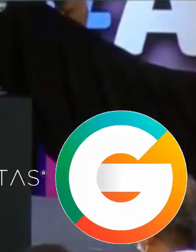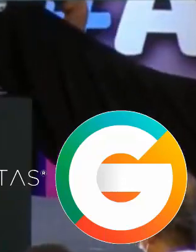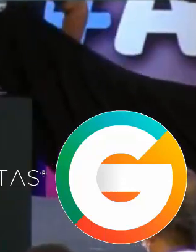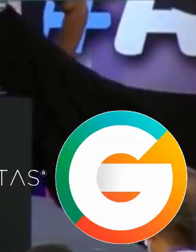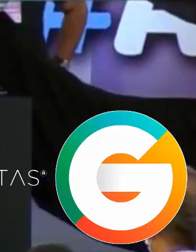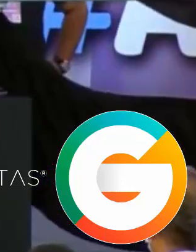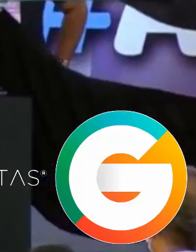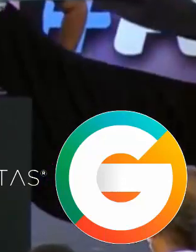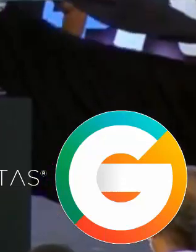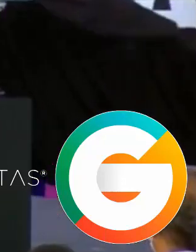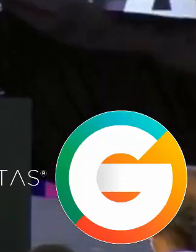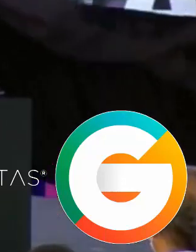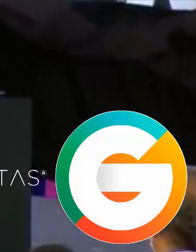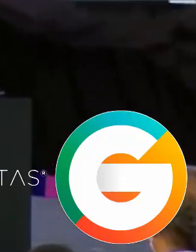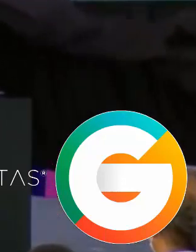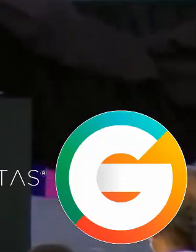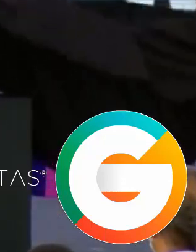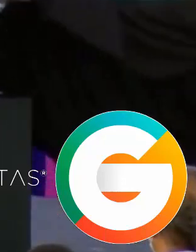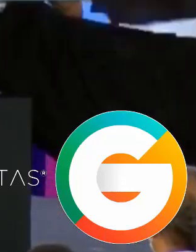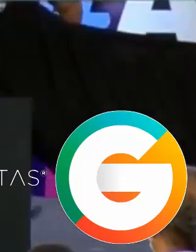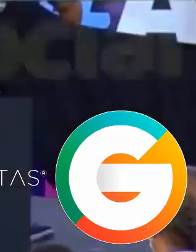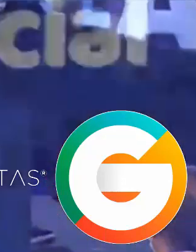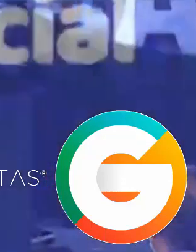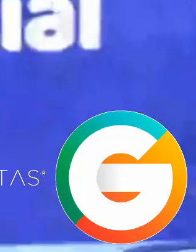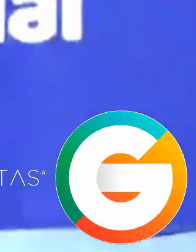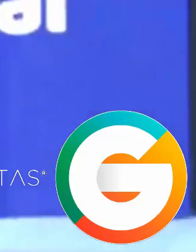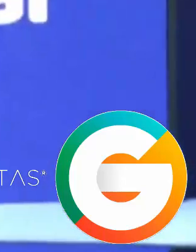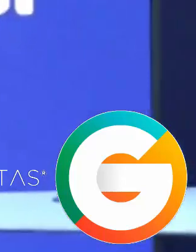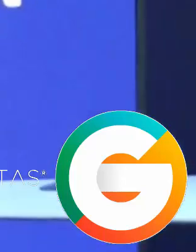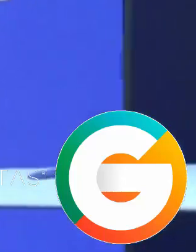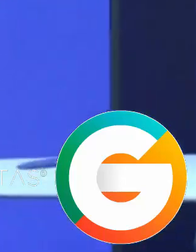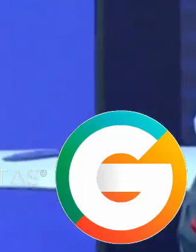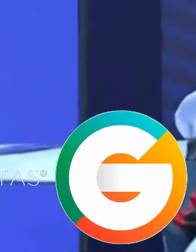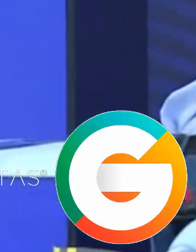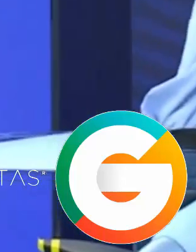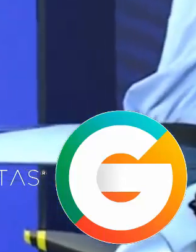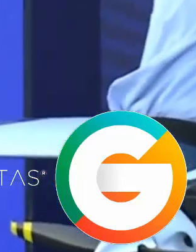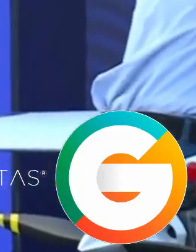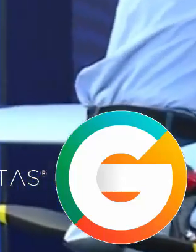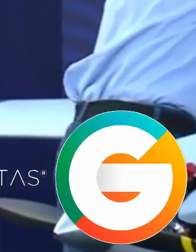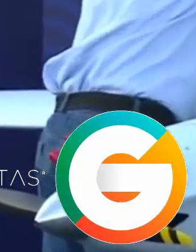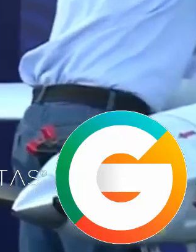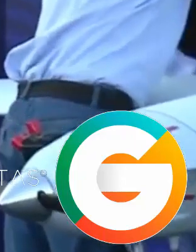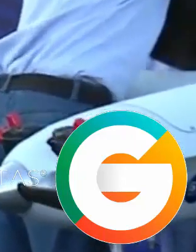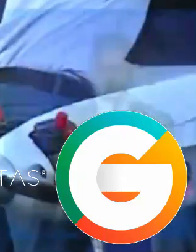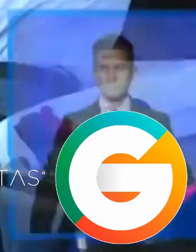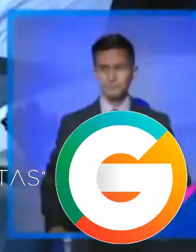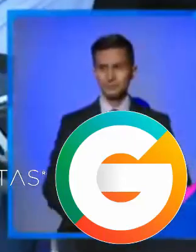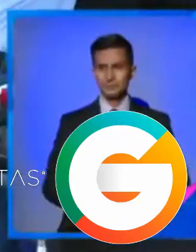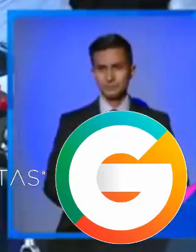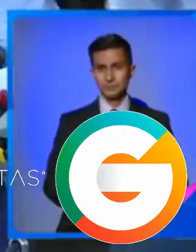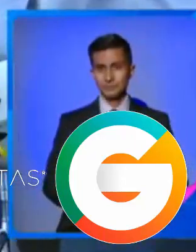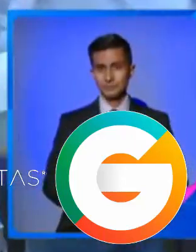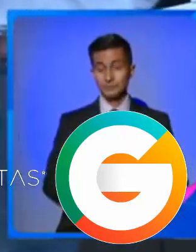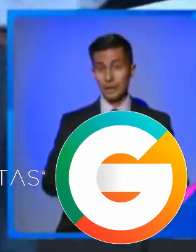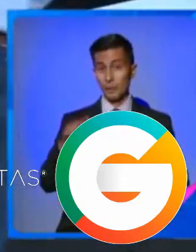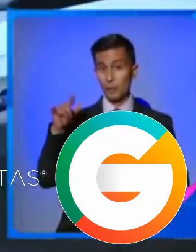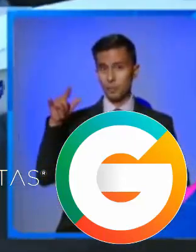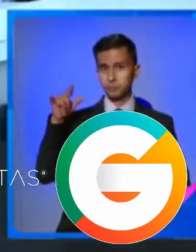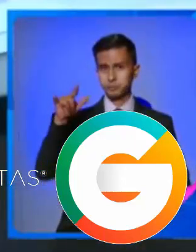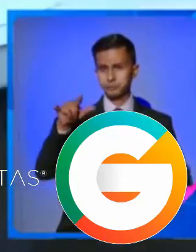escenario, a un costado mío, es una aeronave no tripulada,